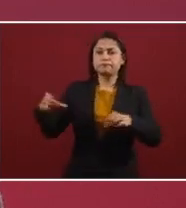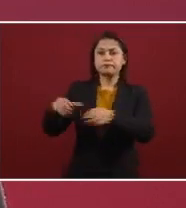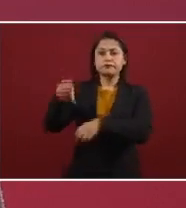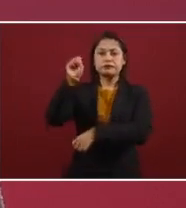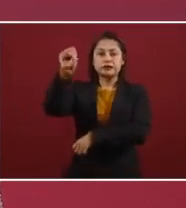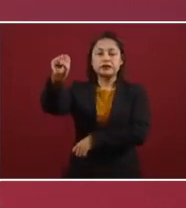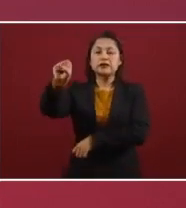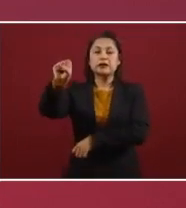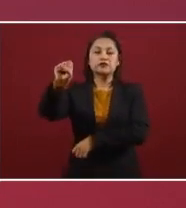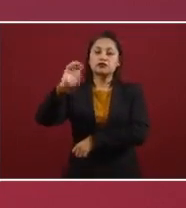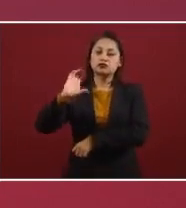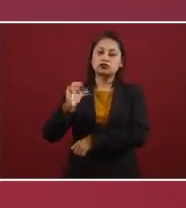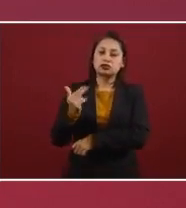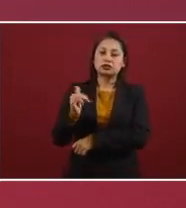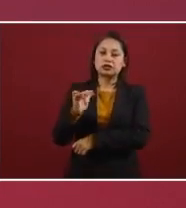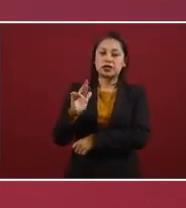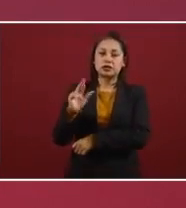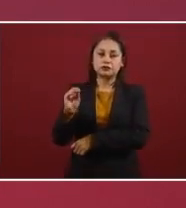es decir,